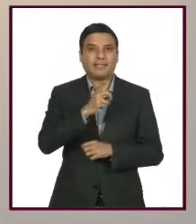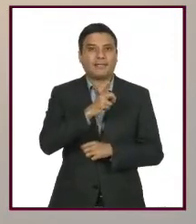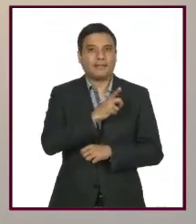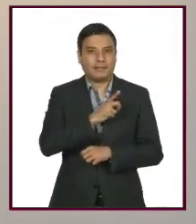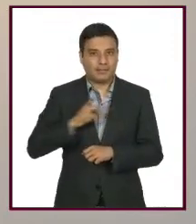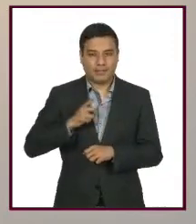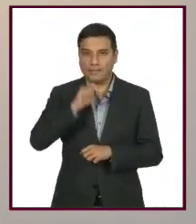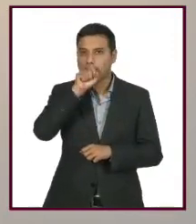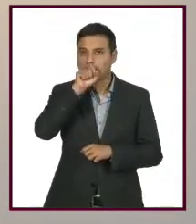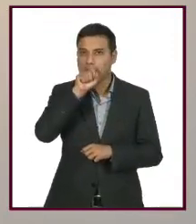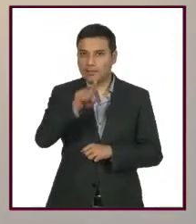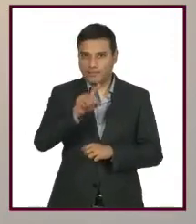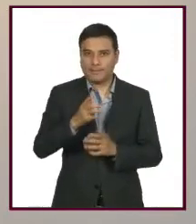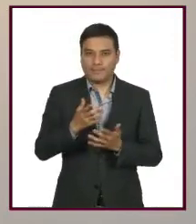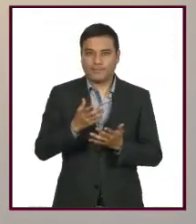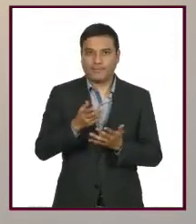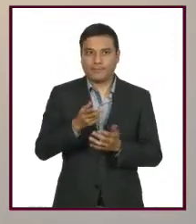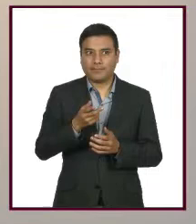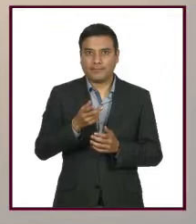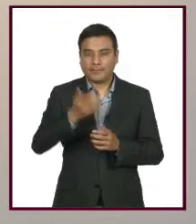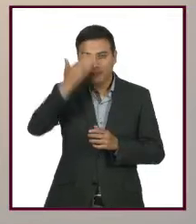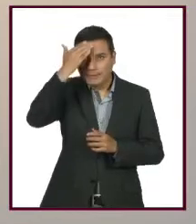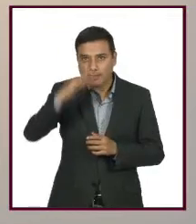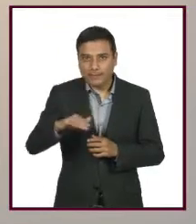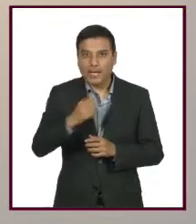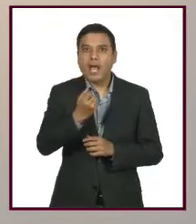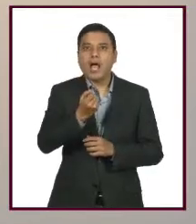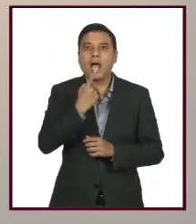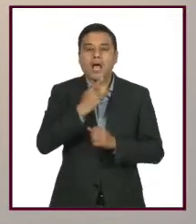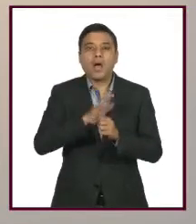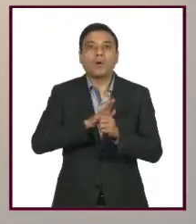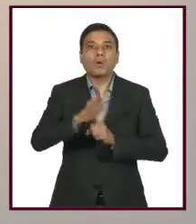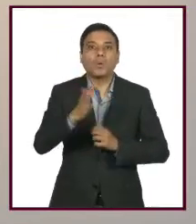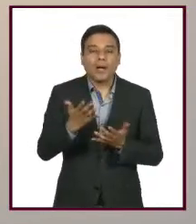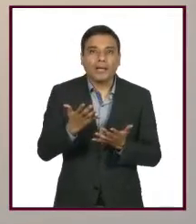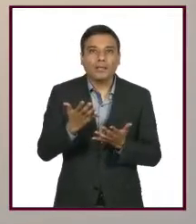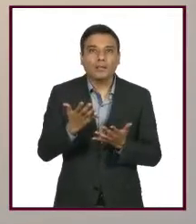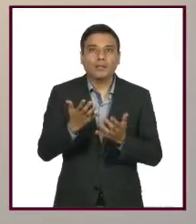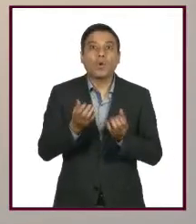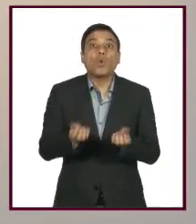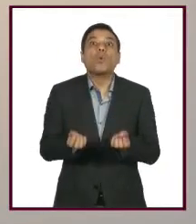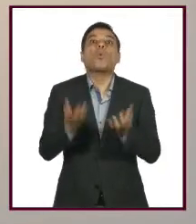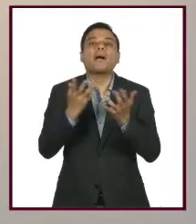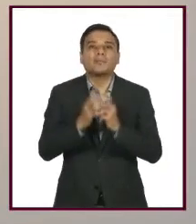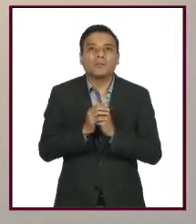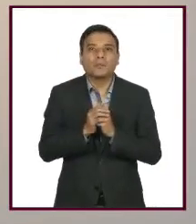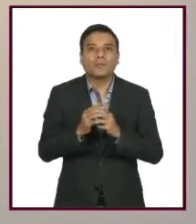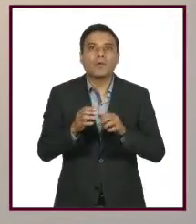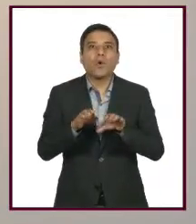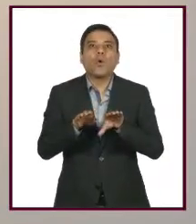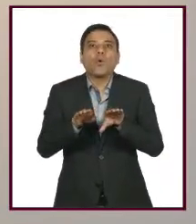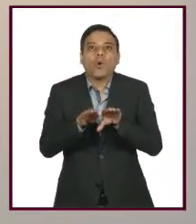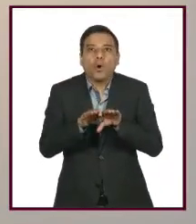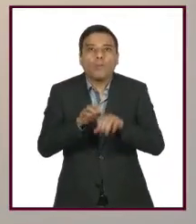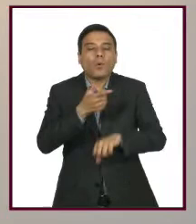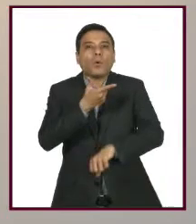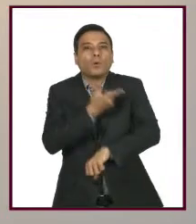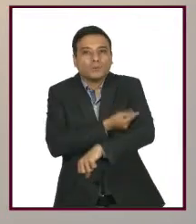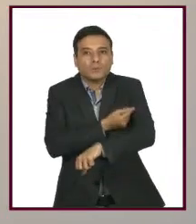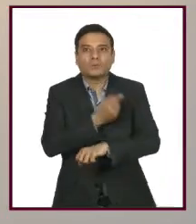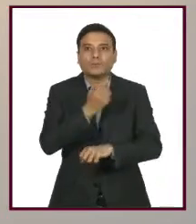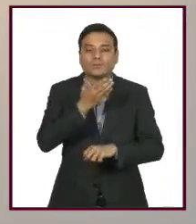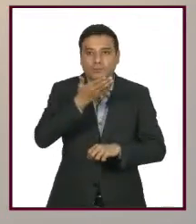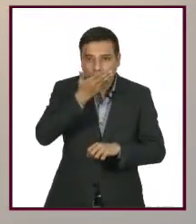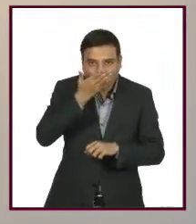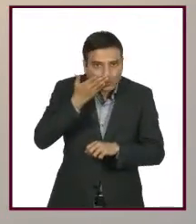también qué tipo de sustancia se consumió y la cantidad aproximada con la que se consumió y la vía. Y posteriormente, pues bueno,